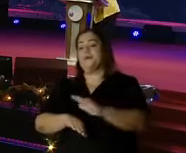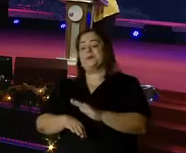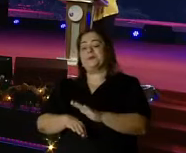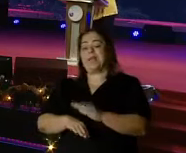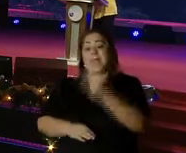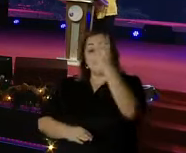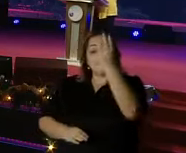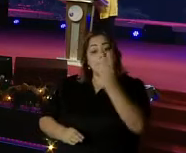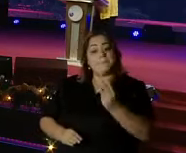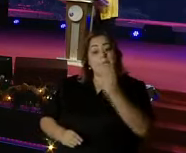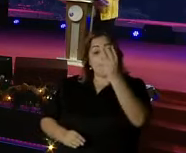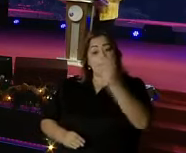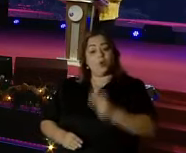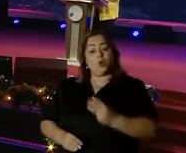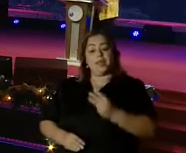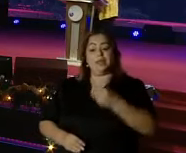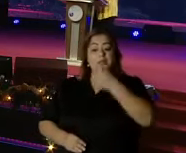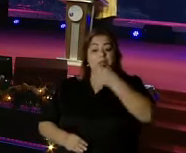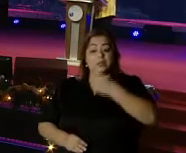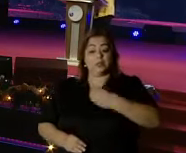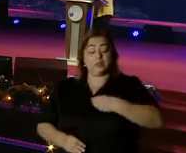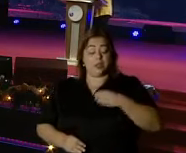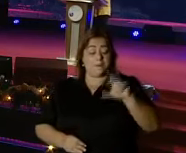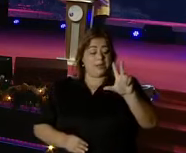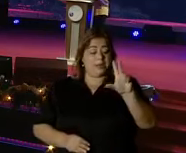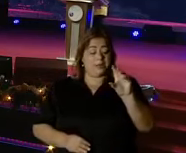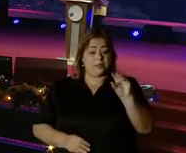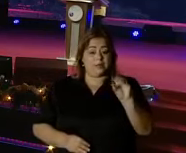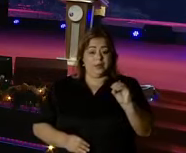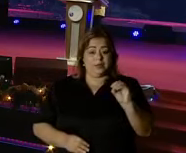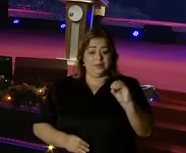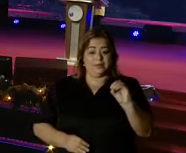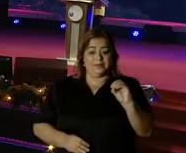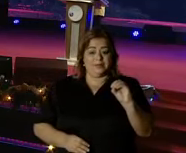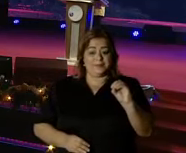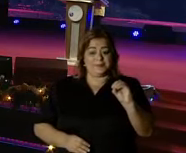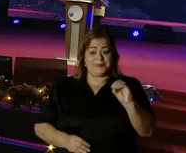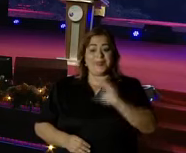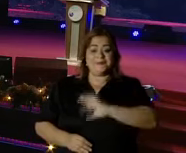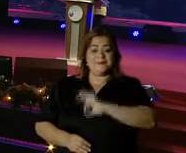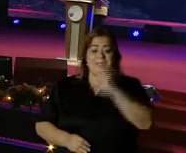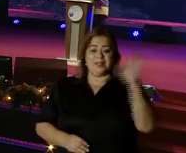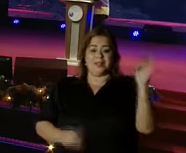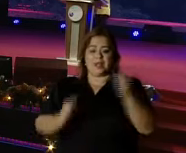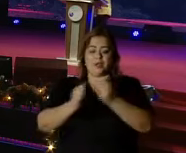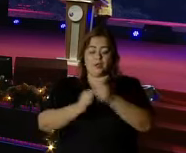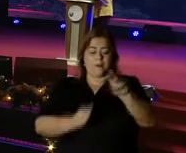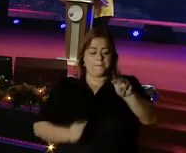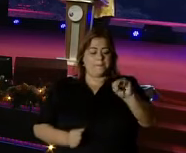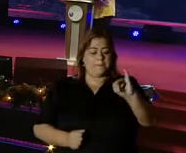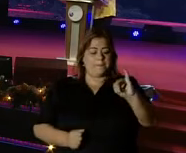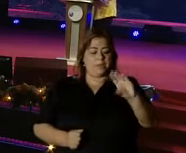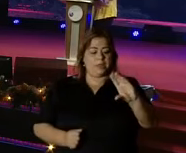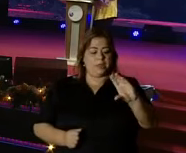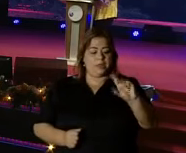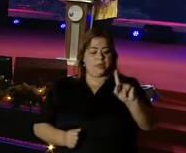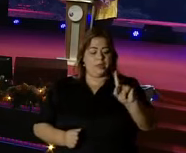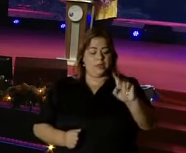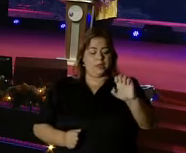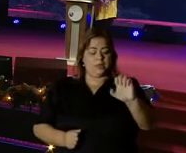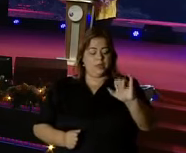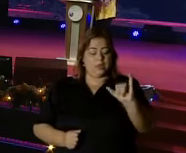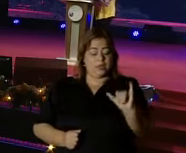aquí en la casa, comenzando a las 7 de la noche con Miki Mulero, Nancy López, nuestro apóstol. Siempre va a haber una palabra poderosa, así que